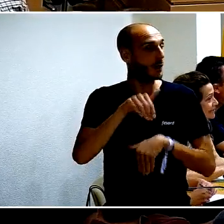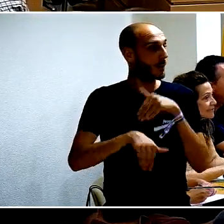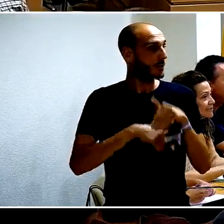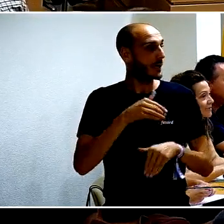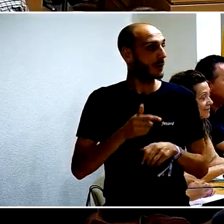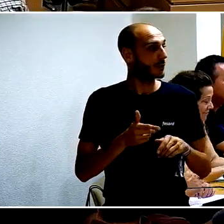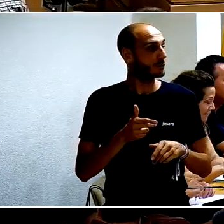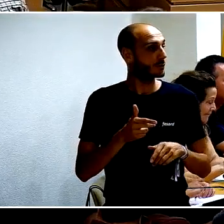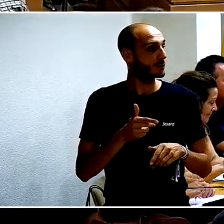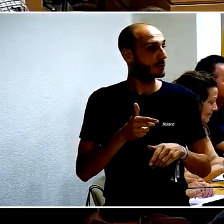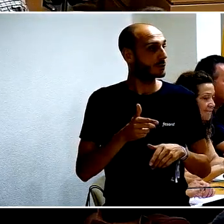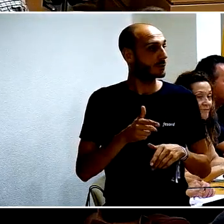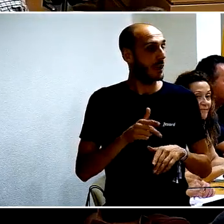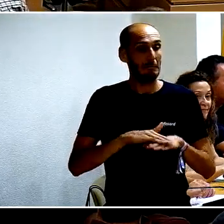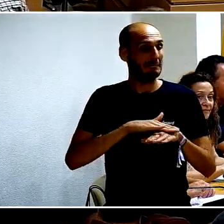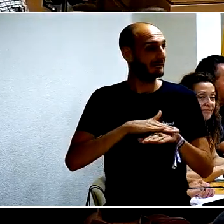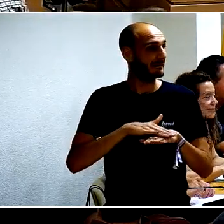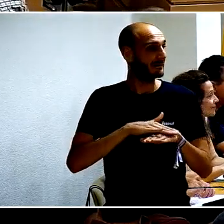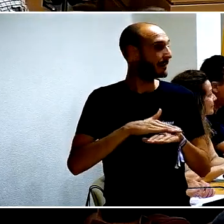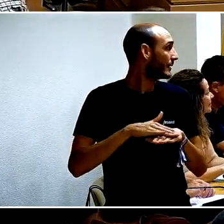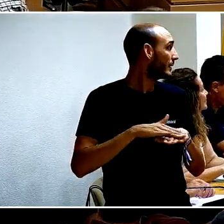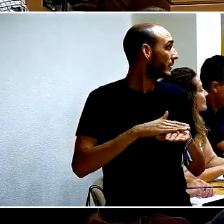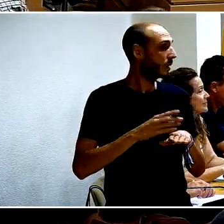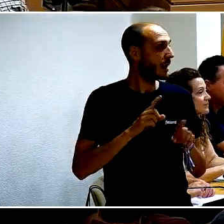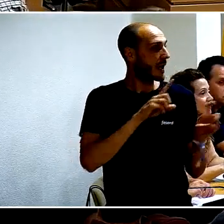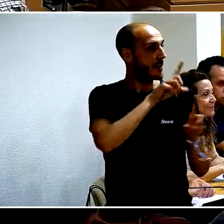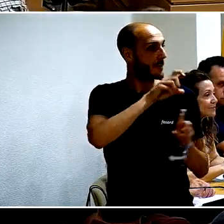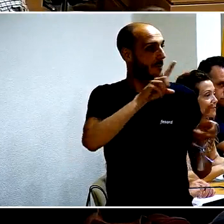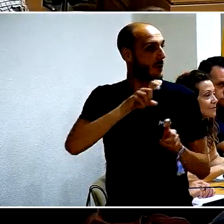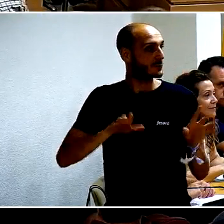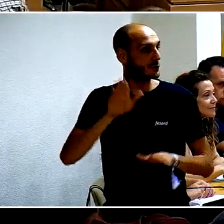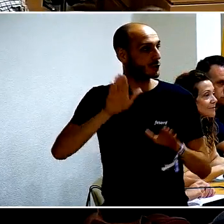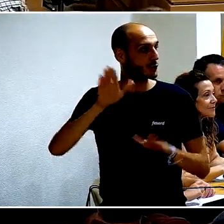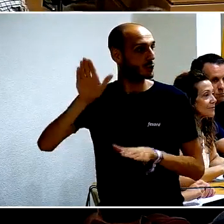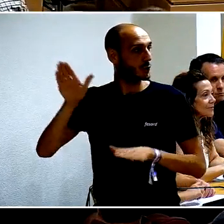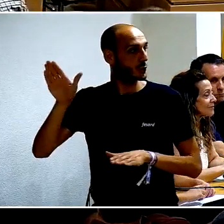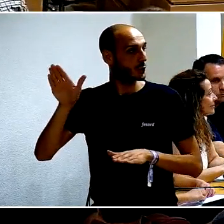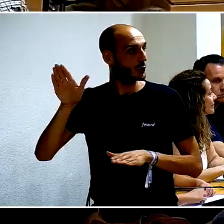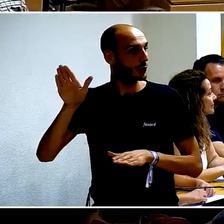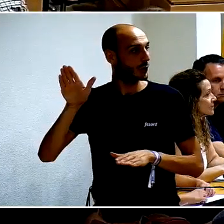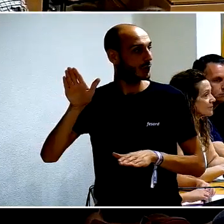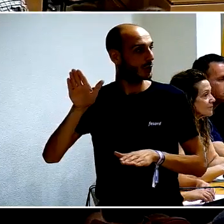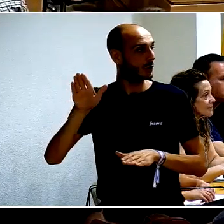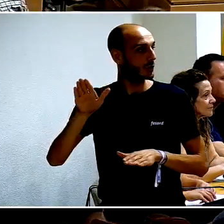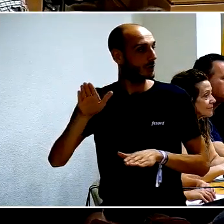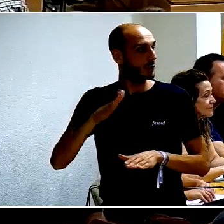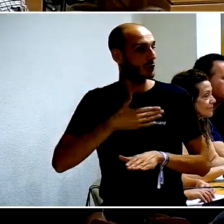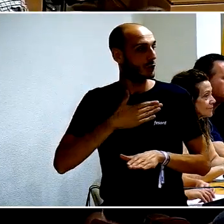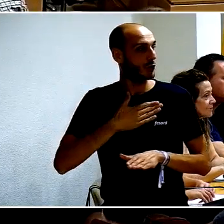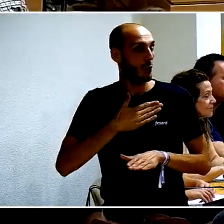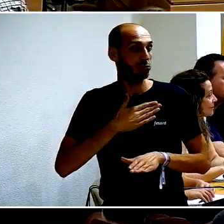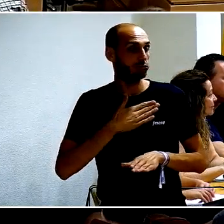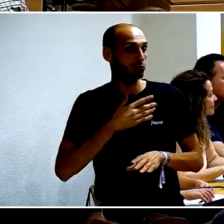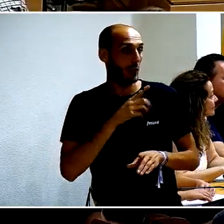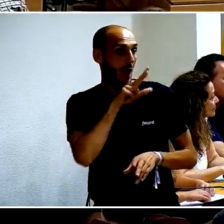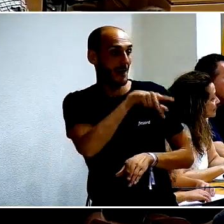perdó. Crec que havia parlat abans. He preguntat si n'hi havia més paraules, si no l'he vist. José Antonio Salvador. Has continuat parlant i jo, per respecte, m'ha